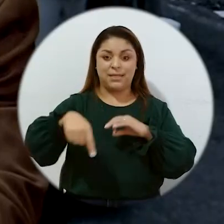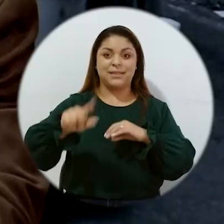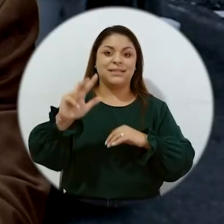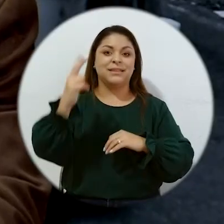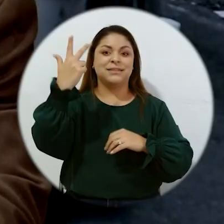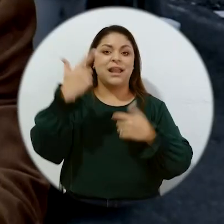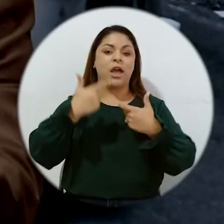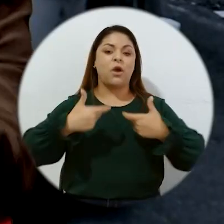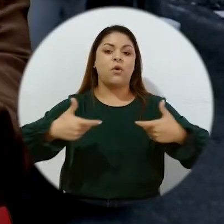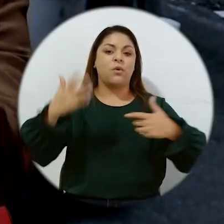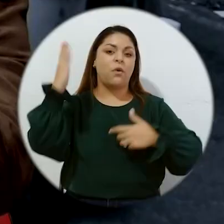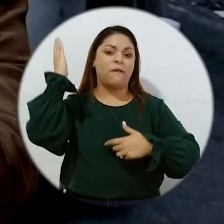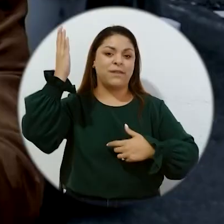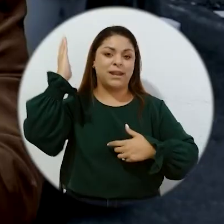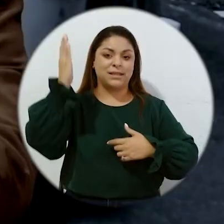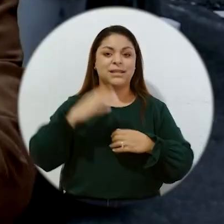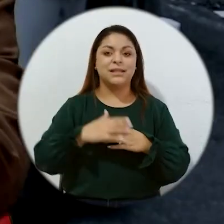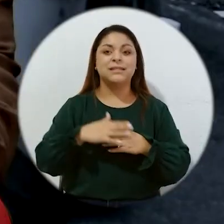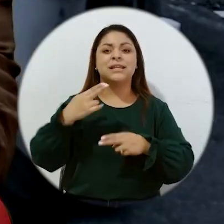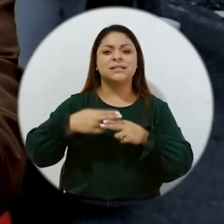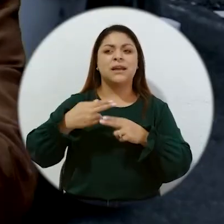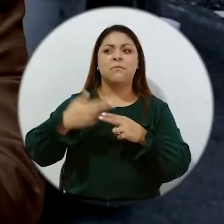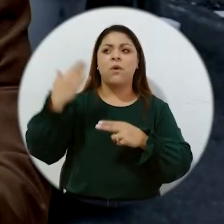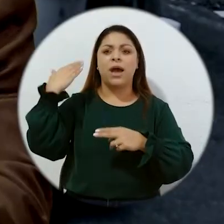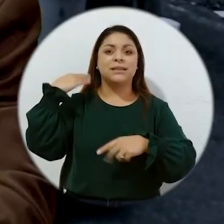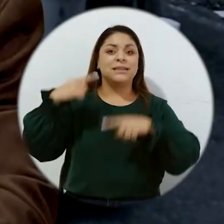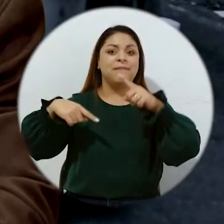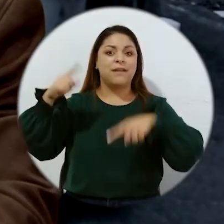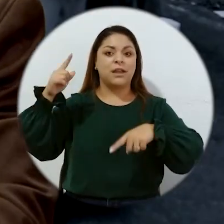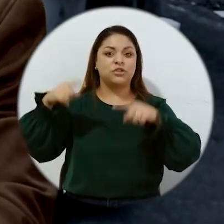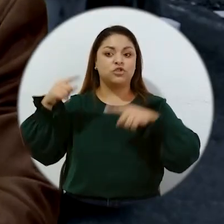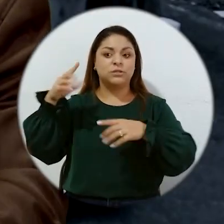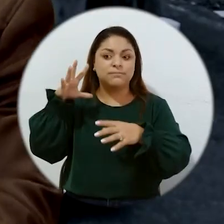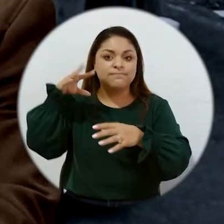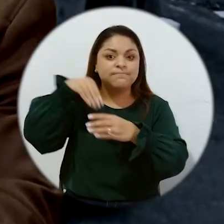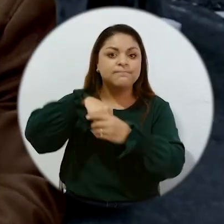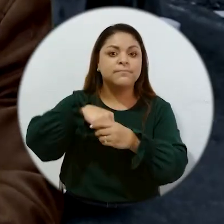tercera conferencia. El evento se llamó Inmersos en el Cambio,